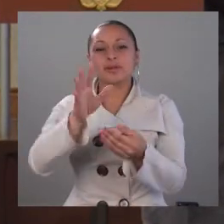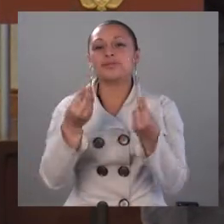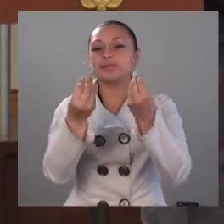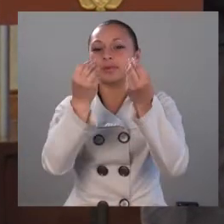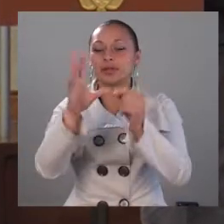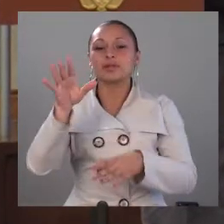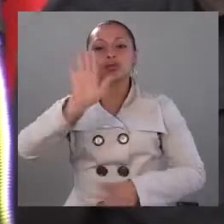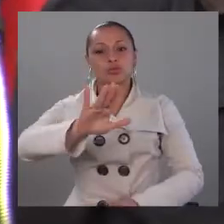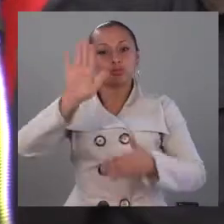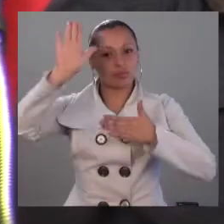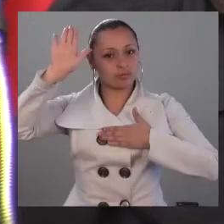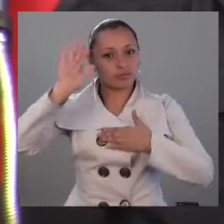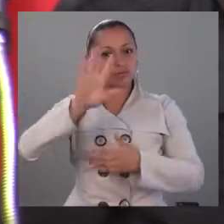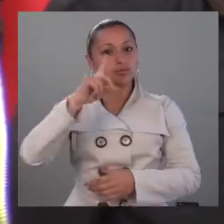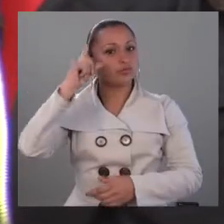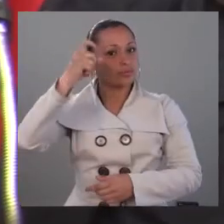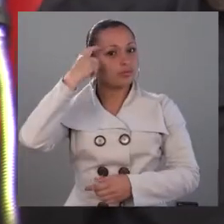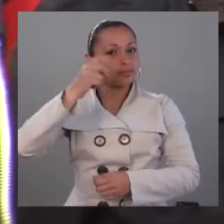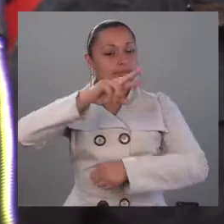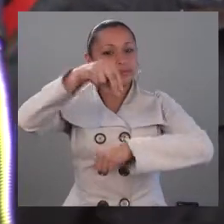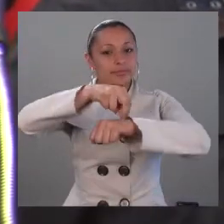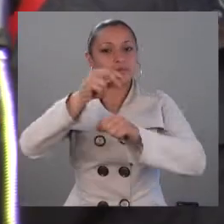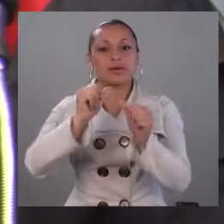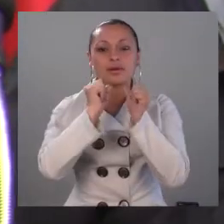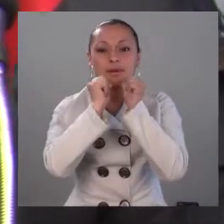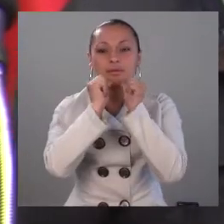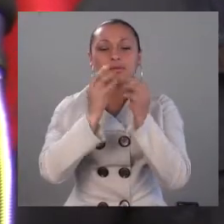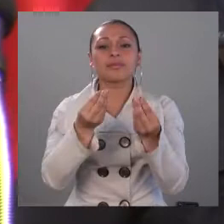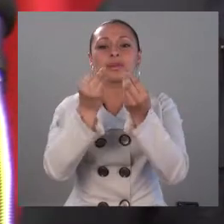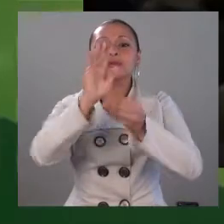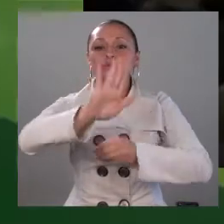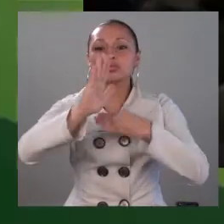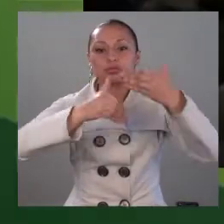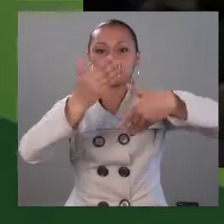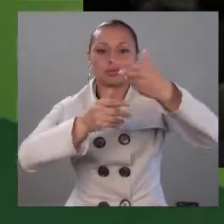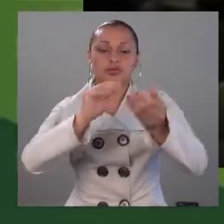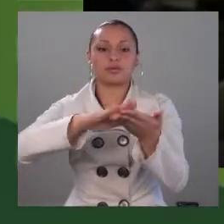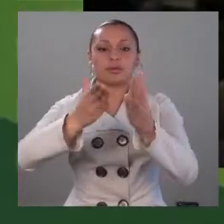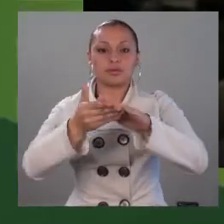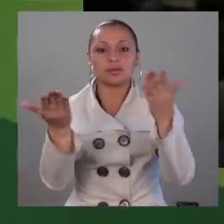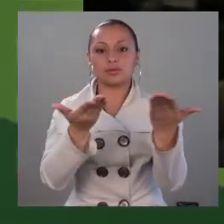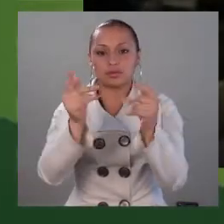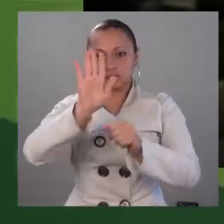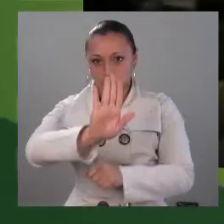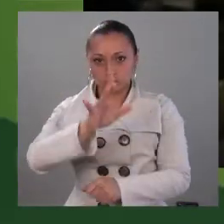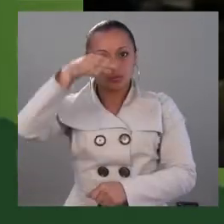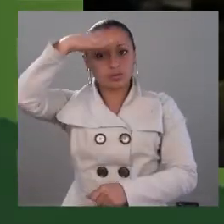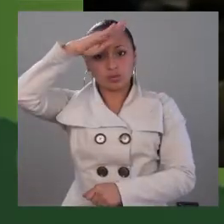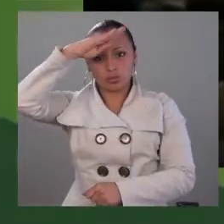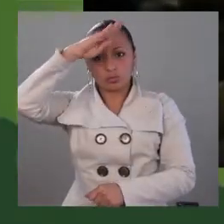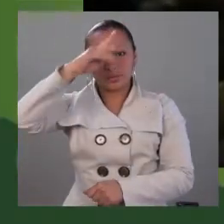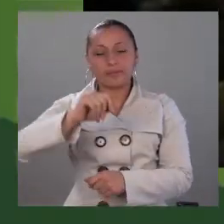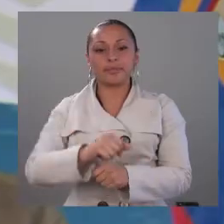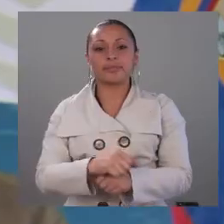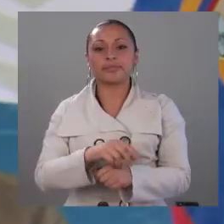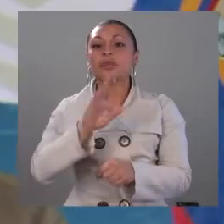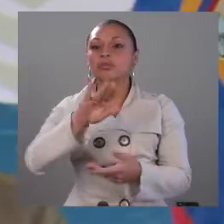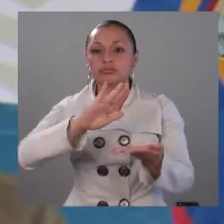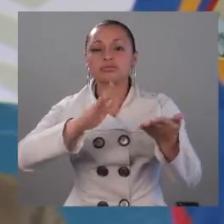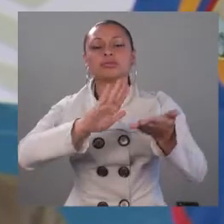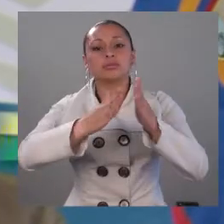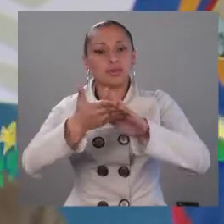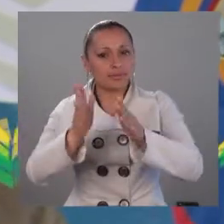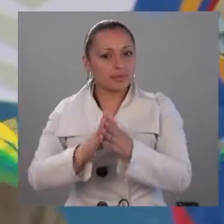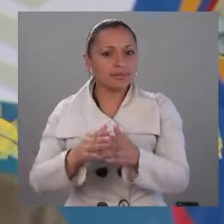el compromiso decidido del gobernador de Nariño, Raúl Delgado, para con el proceso de paz que se adelanta en La Habana, Cuba. La paz se